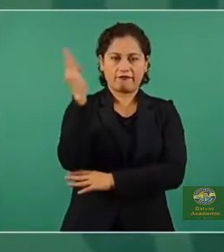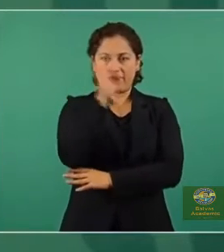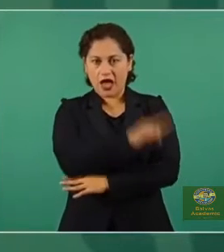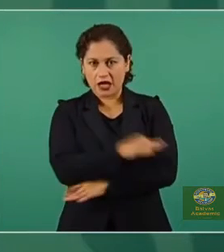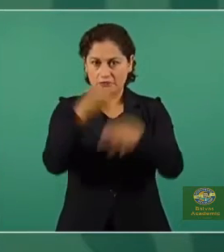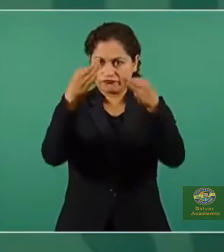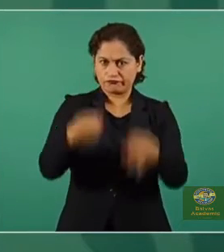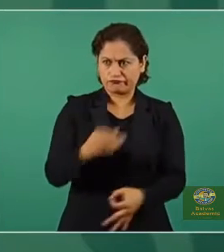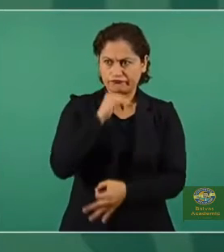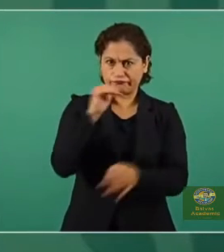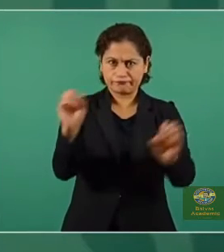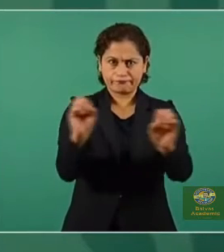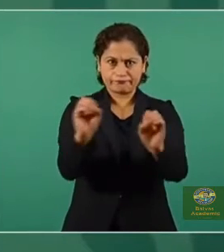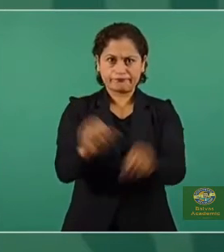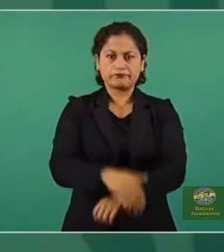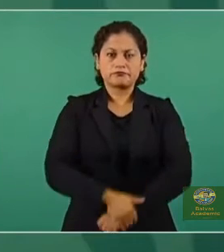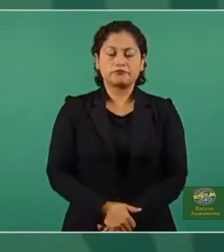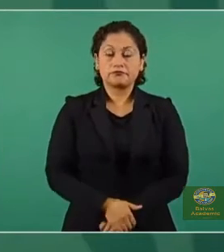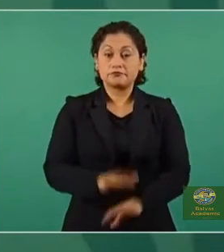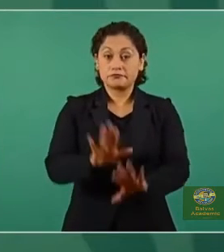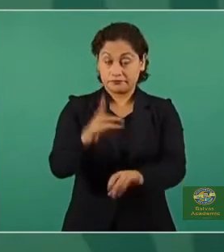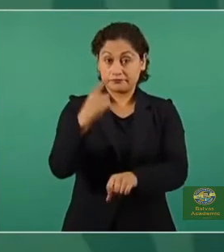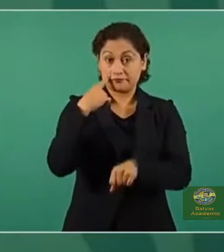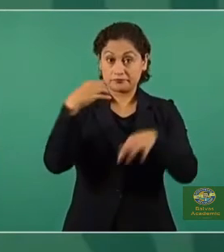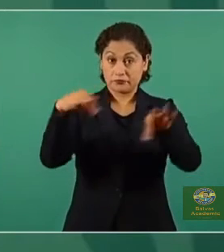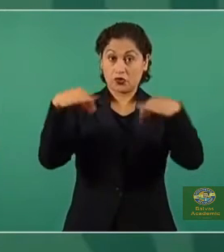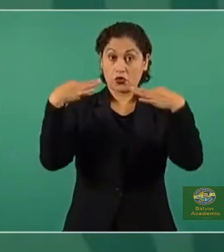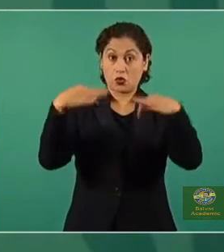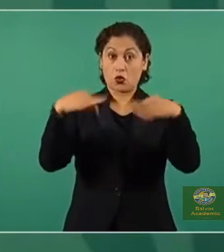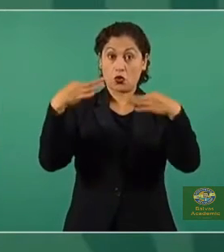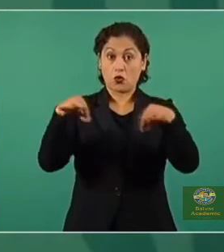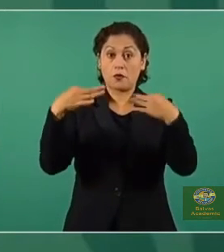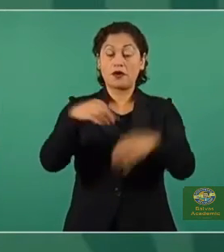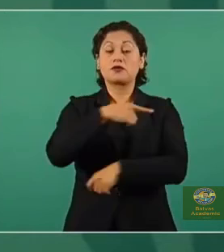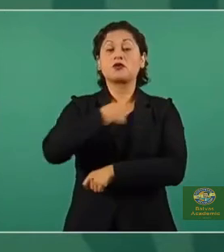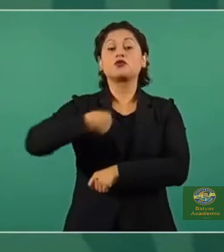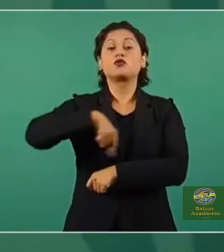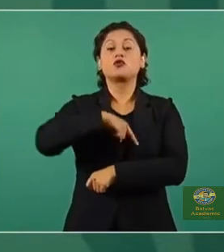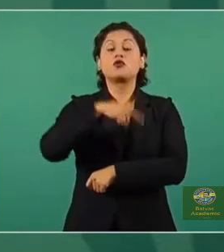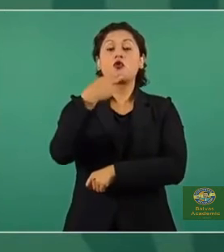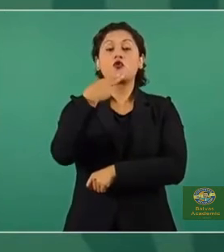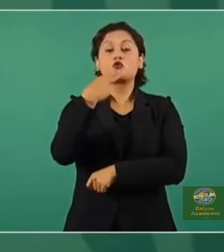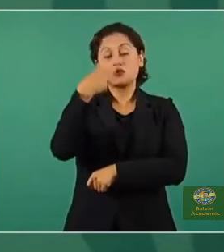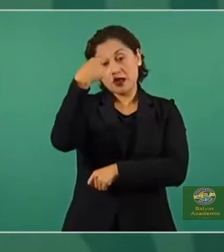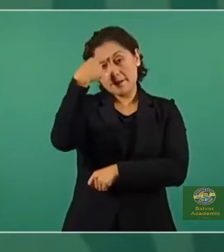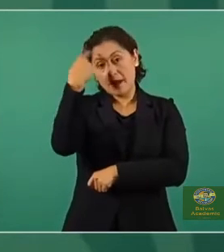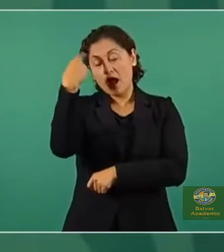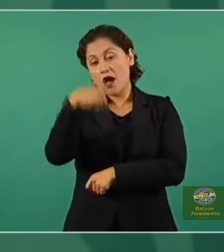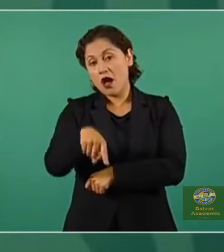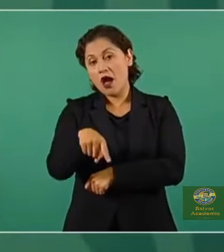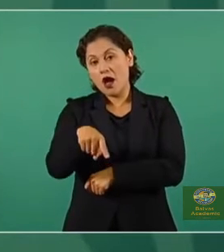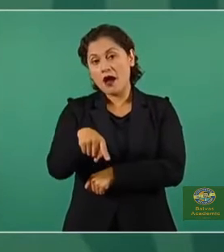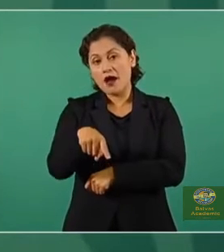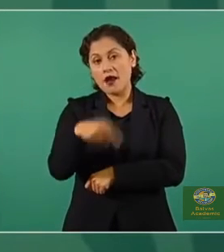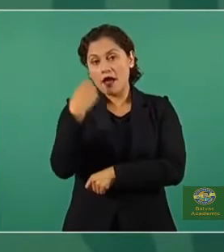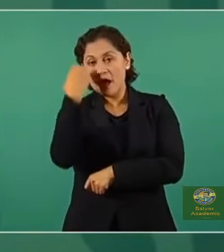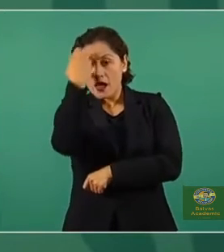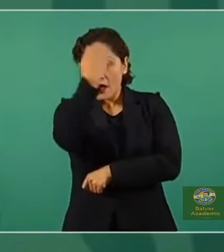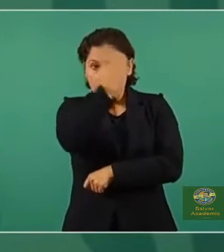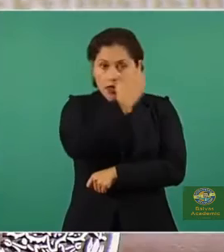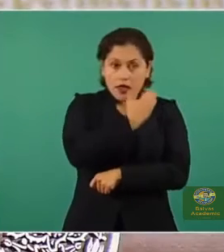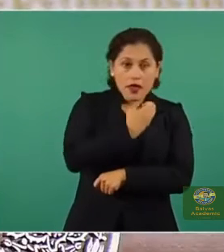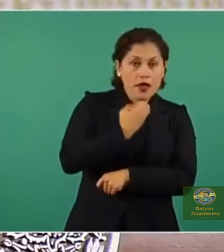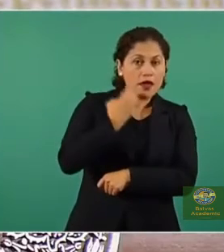oficial. Este documento, efectivamente, nosotros lo utilizamos como un documento de análisis